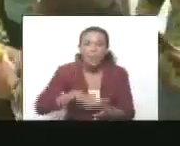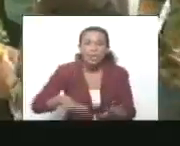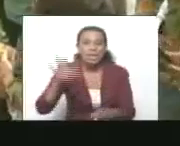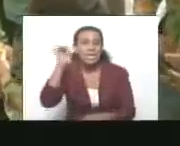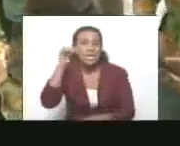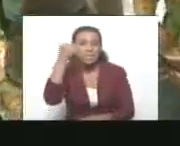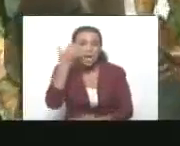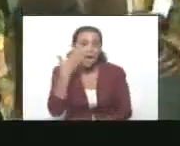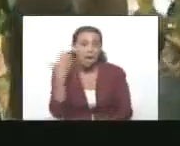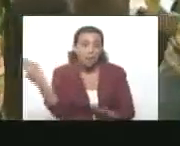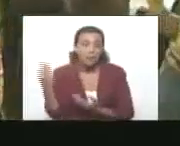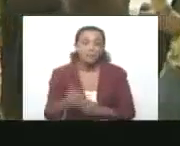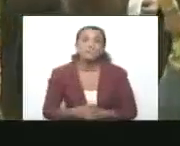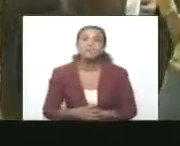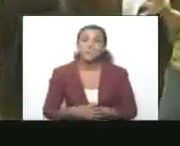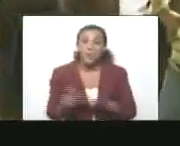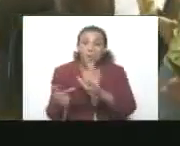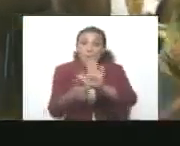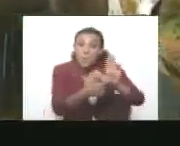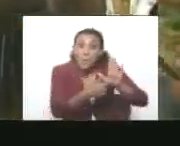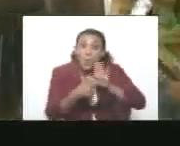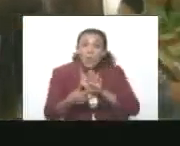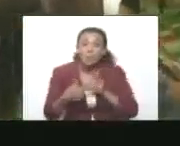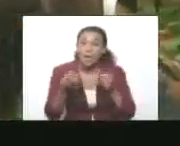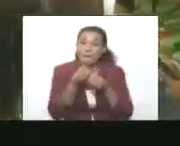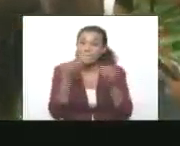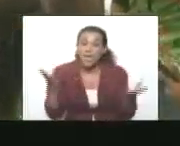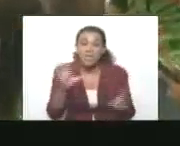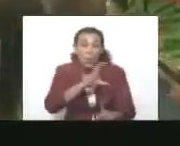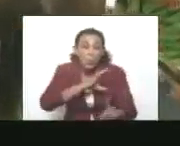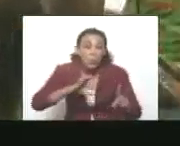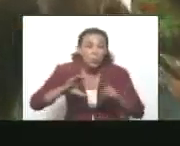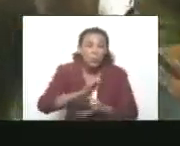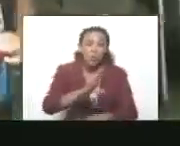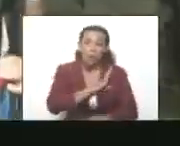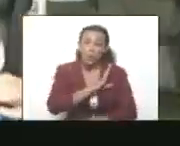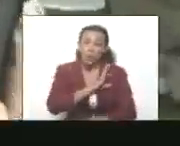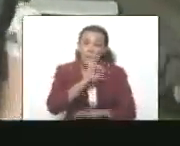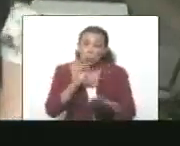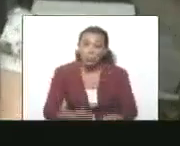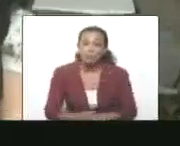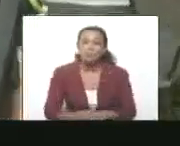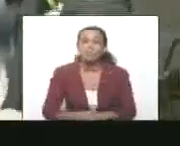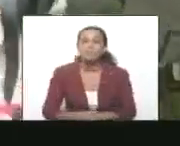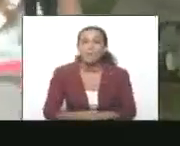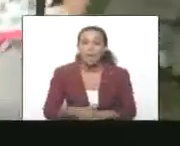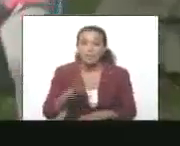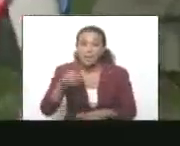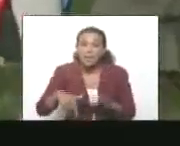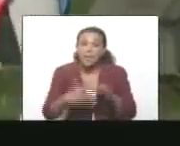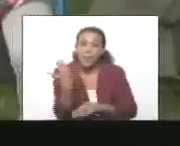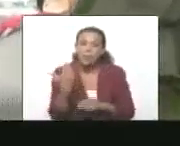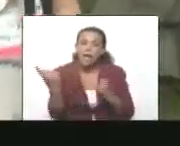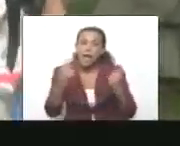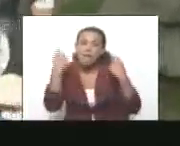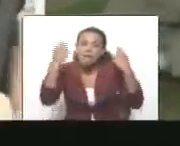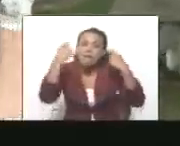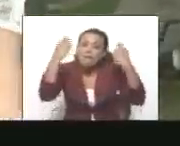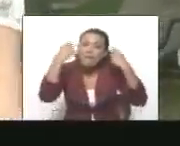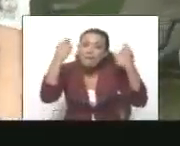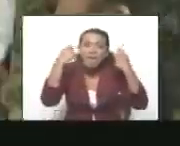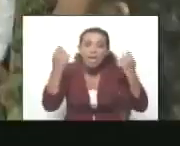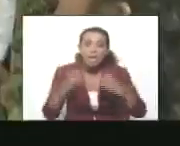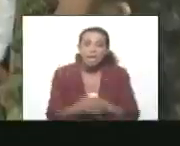también logramos mostrar elementos de carácter cultural, del elemento mítico religioso. En el marco de la propia feria, por ejemplo, mucha